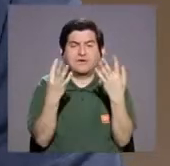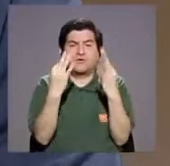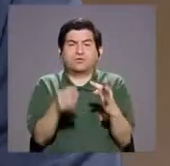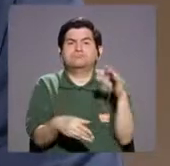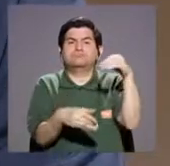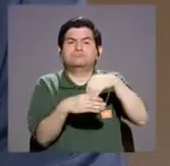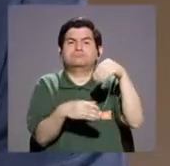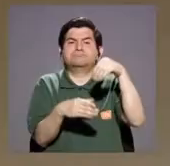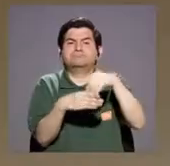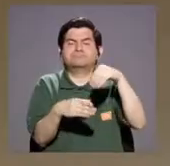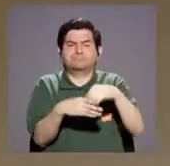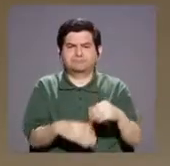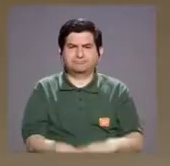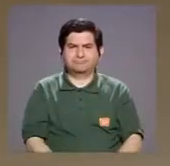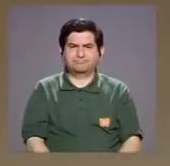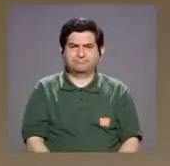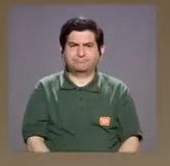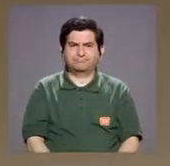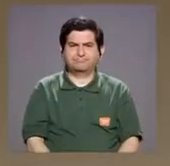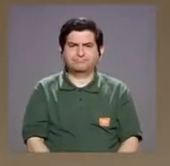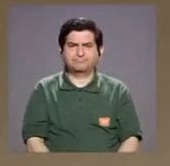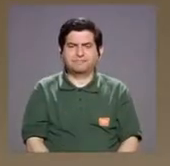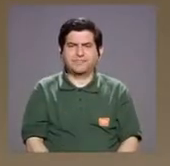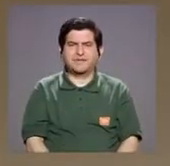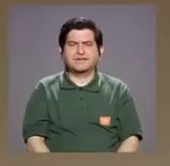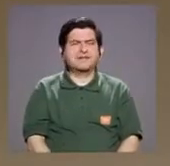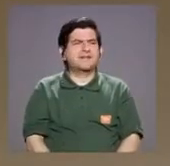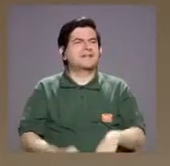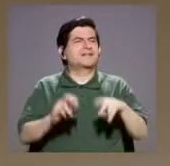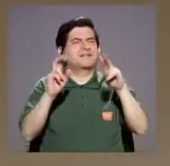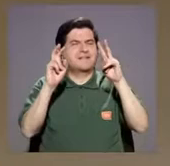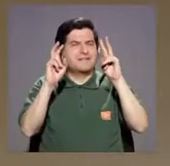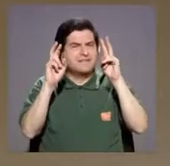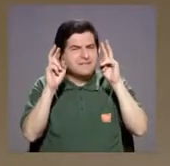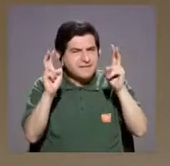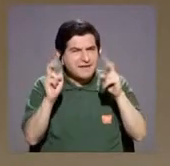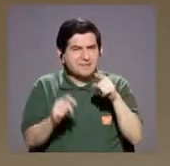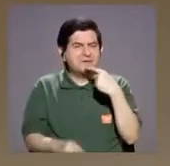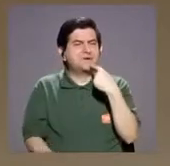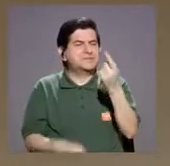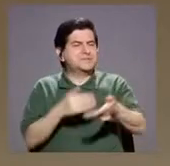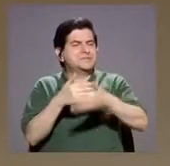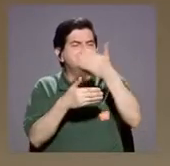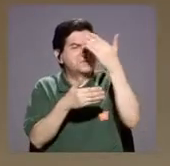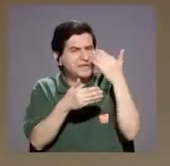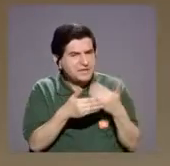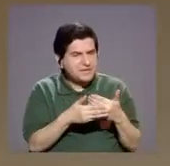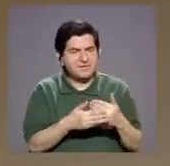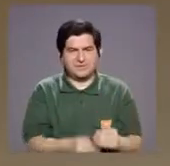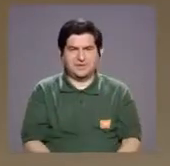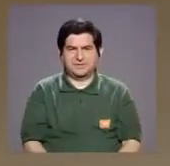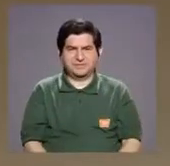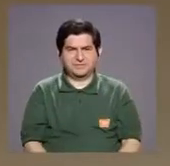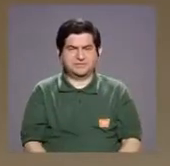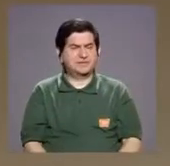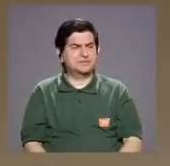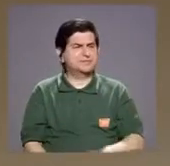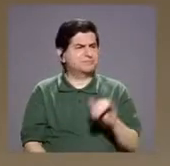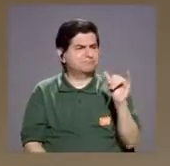aportar un tema y usted lo mencionó y lo había mencionado